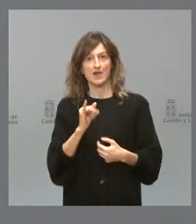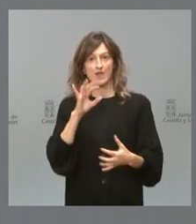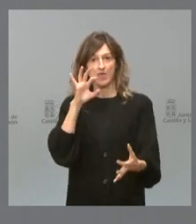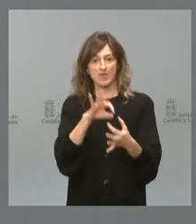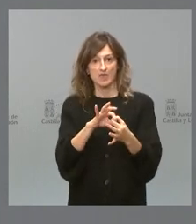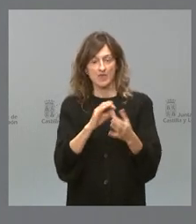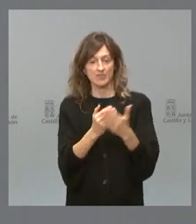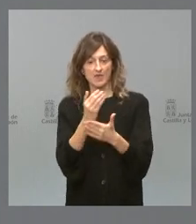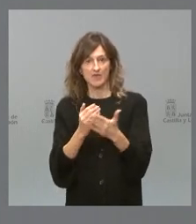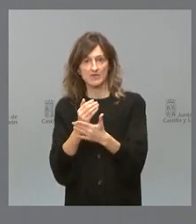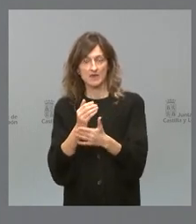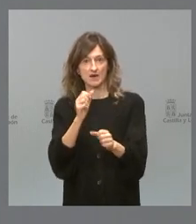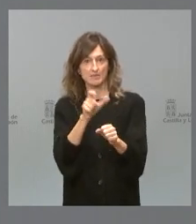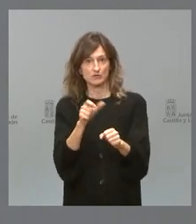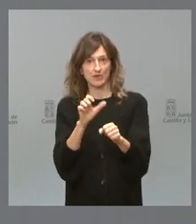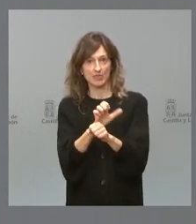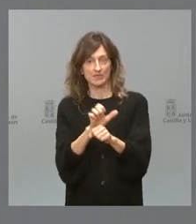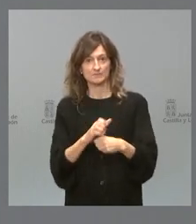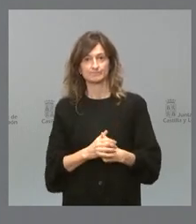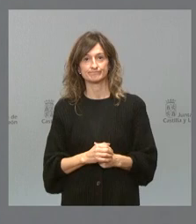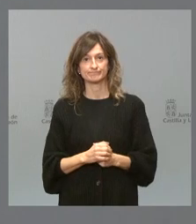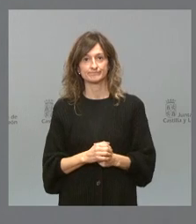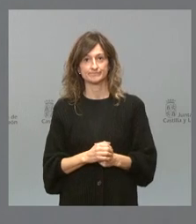ver con el día a día de las personas en esa tierra